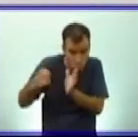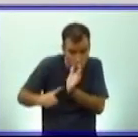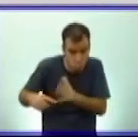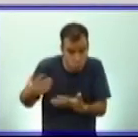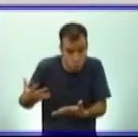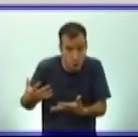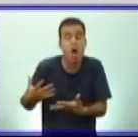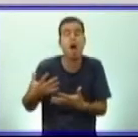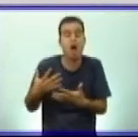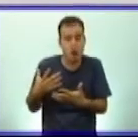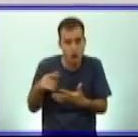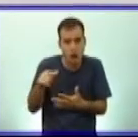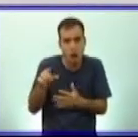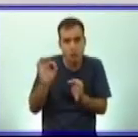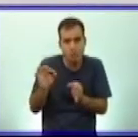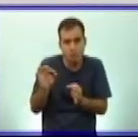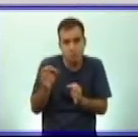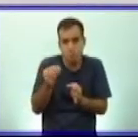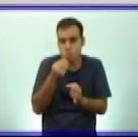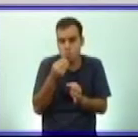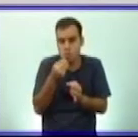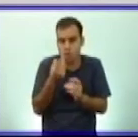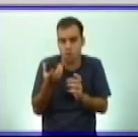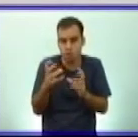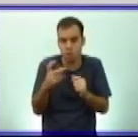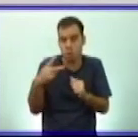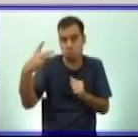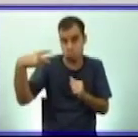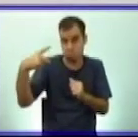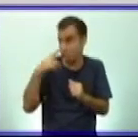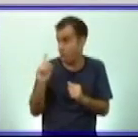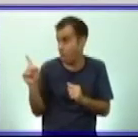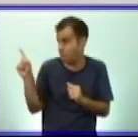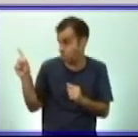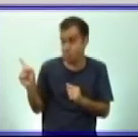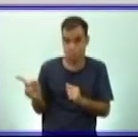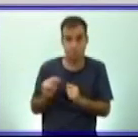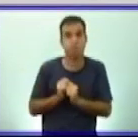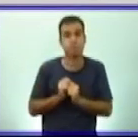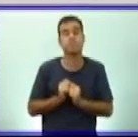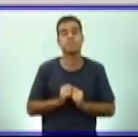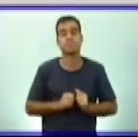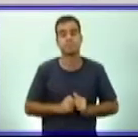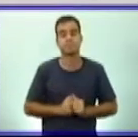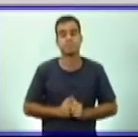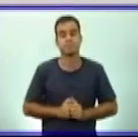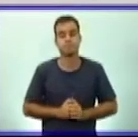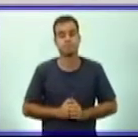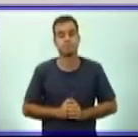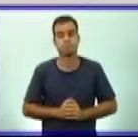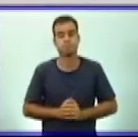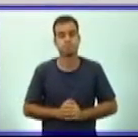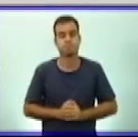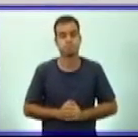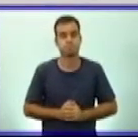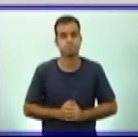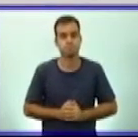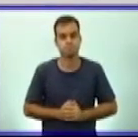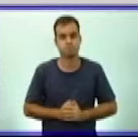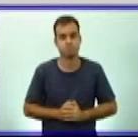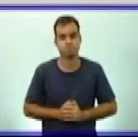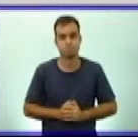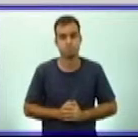tensión efectiva y el valor de la resistencia que ofrece el componente representado en el